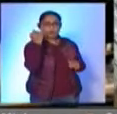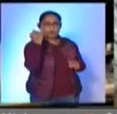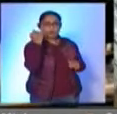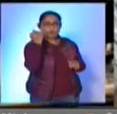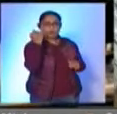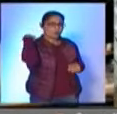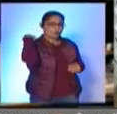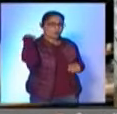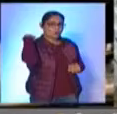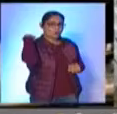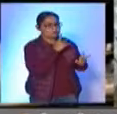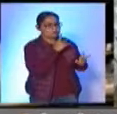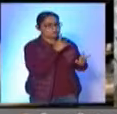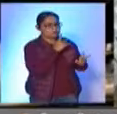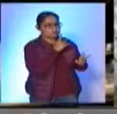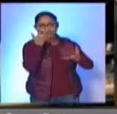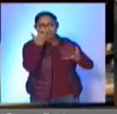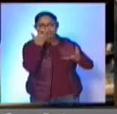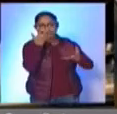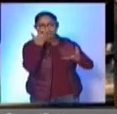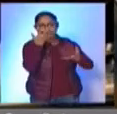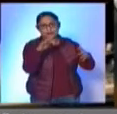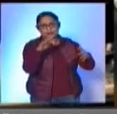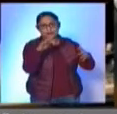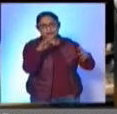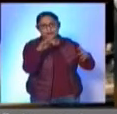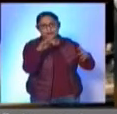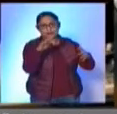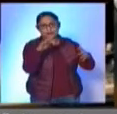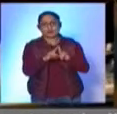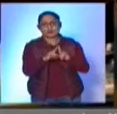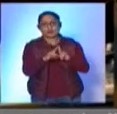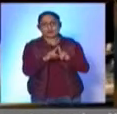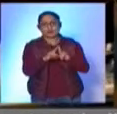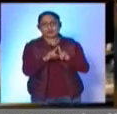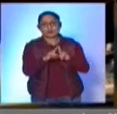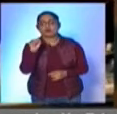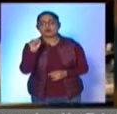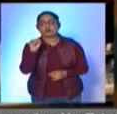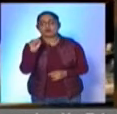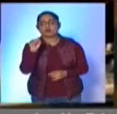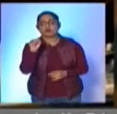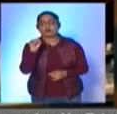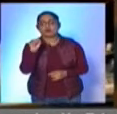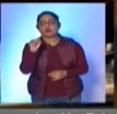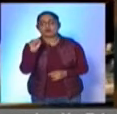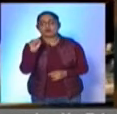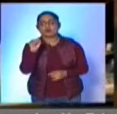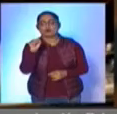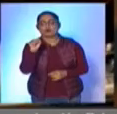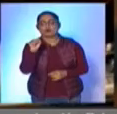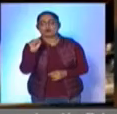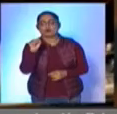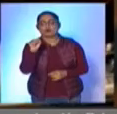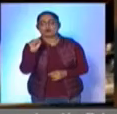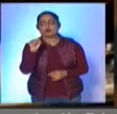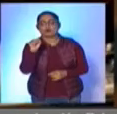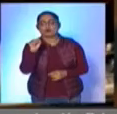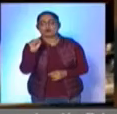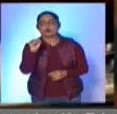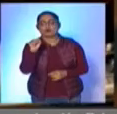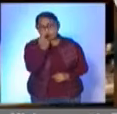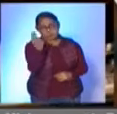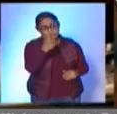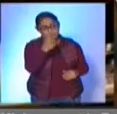Campestre Puerta del Bosque AC. Quien informó que ya se interpuso una denuncia ante las autoridades municipales para que se suspenda